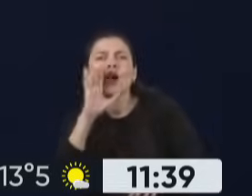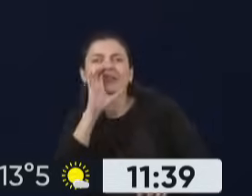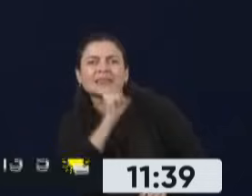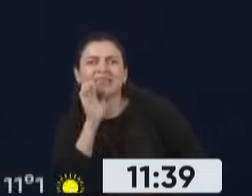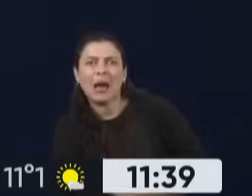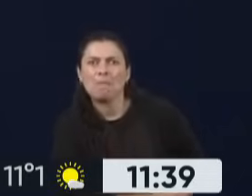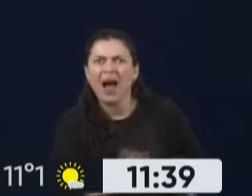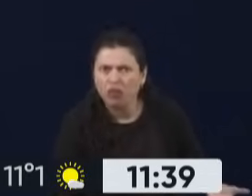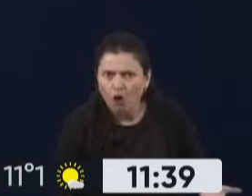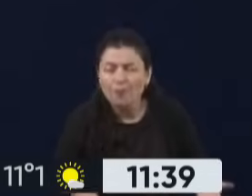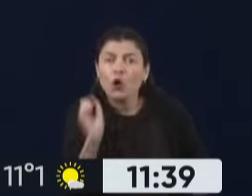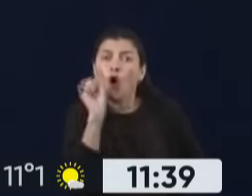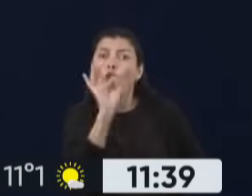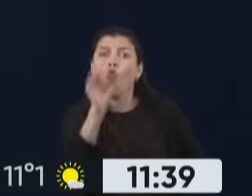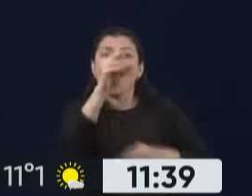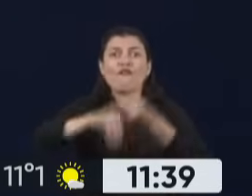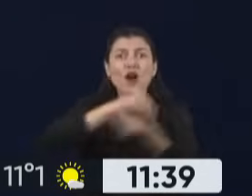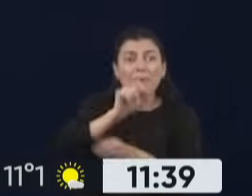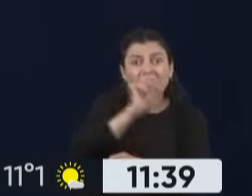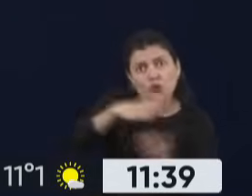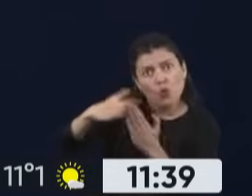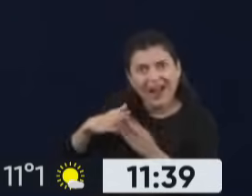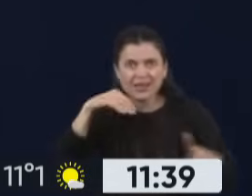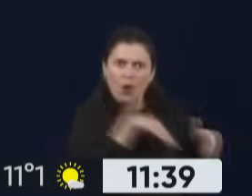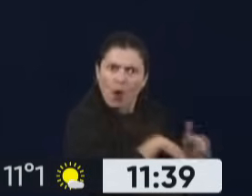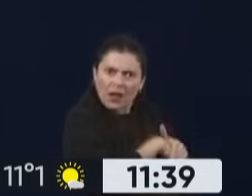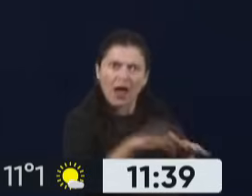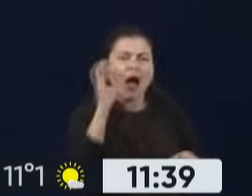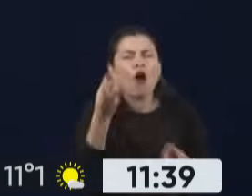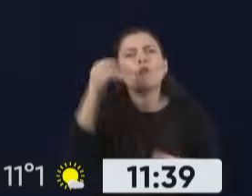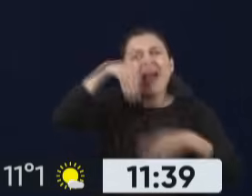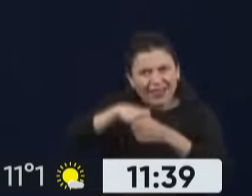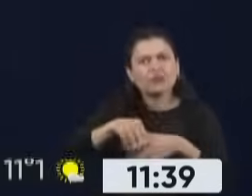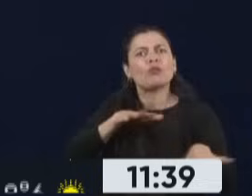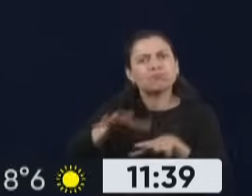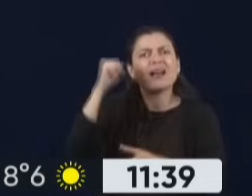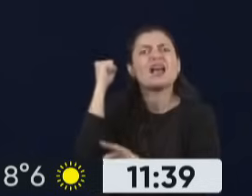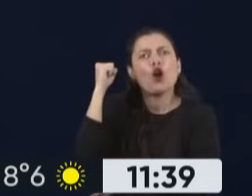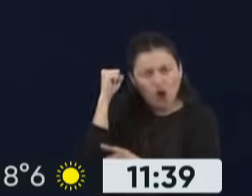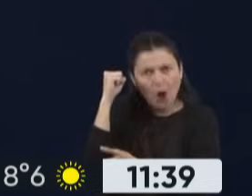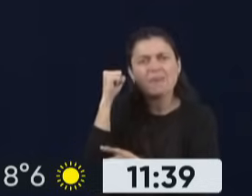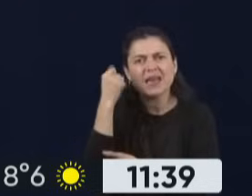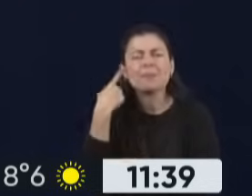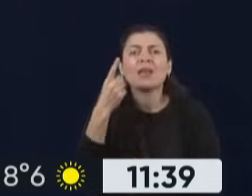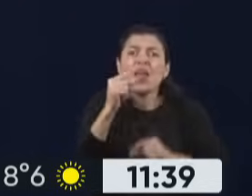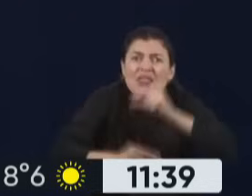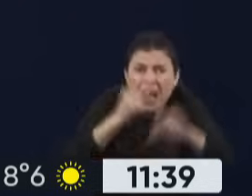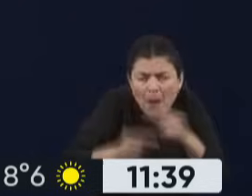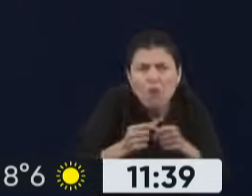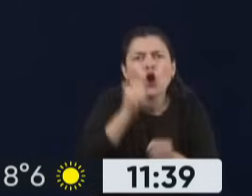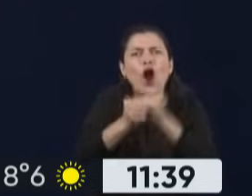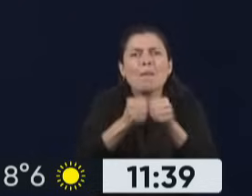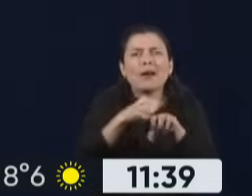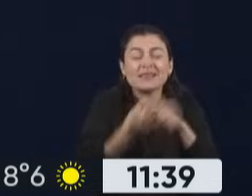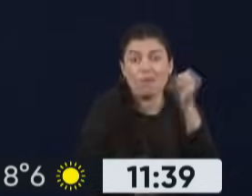de dólares. Así nos convertimos en el país de la región con menos empresas cada 1000 habitantes, con un